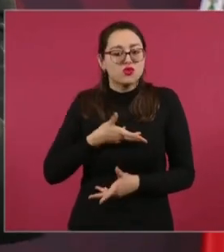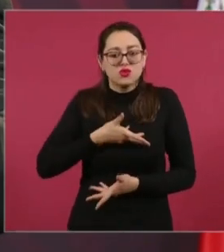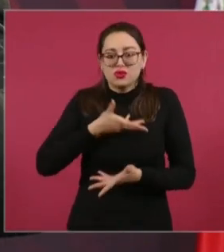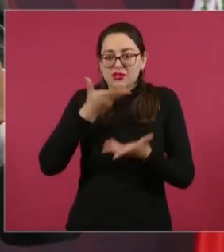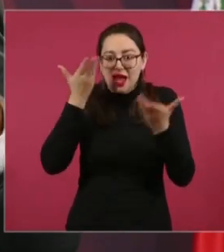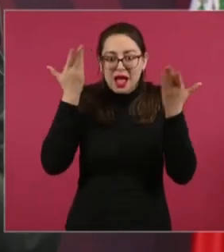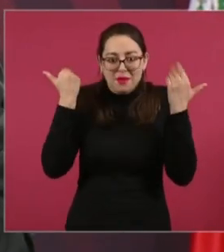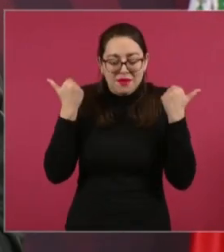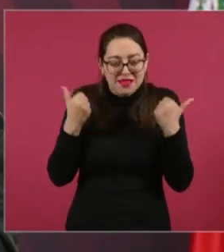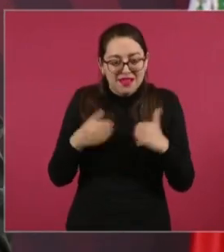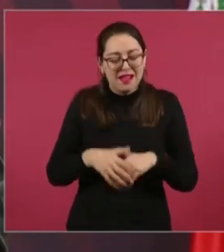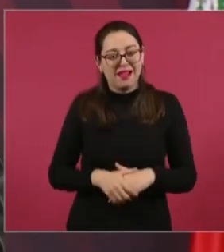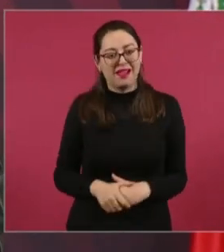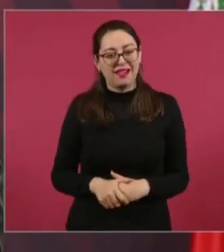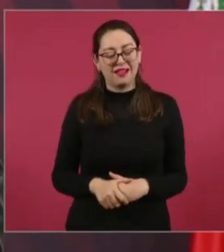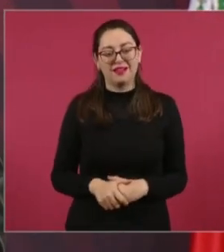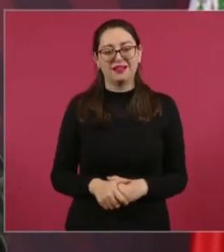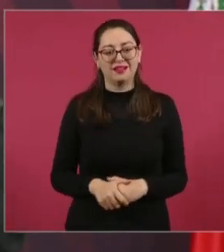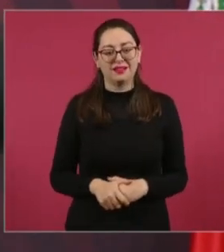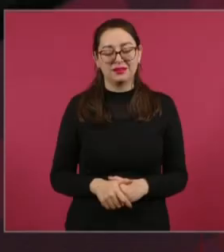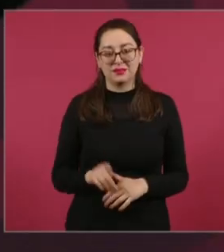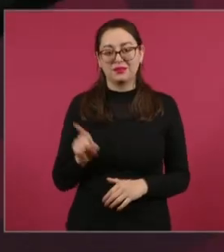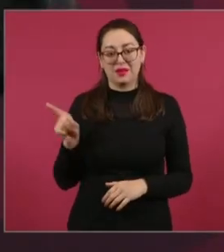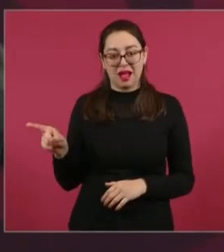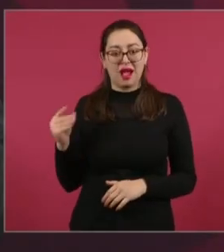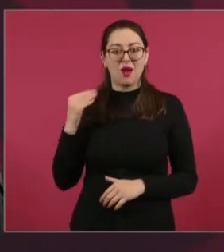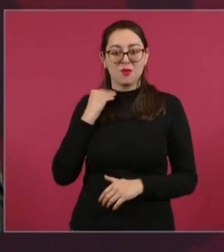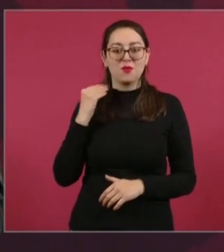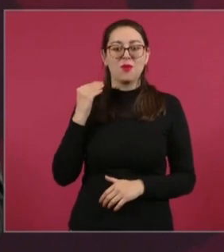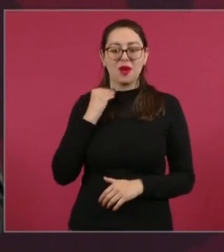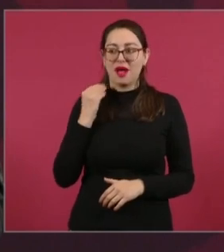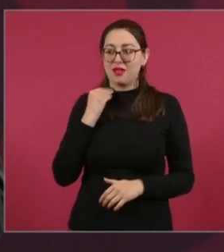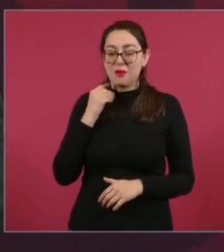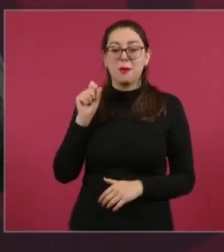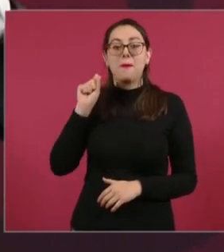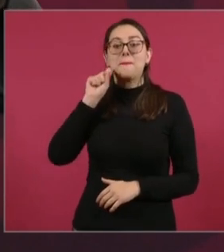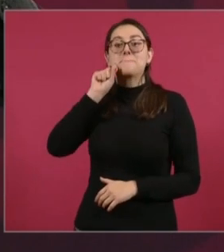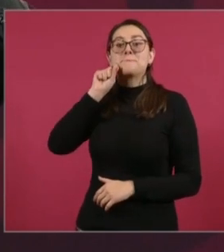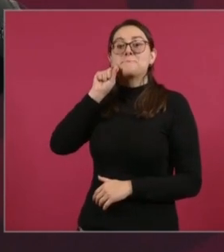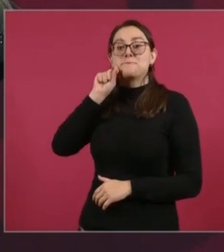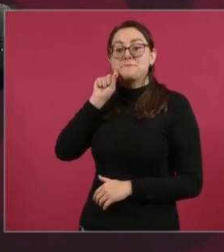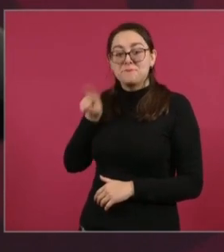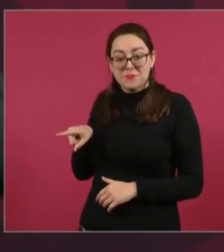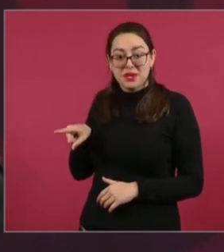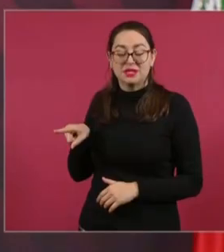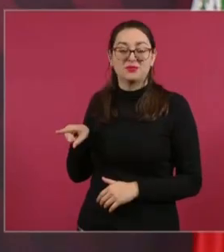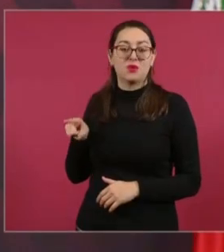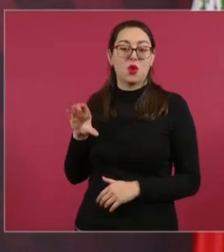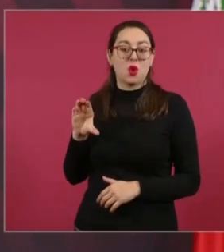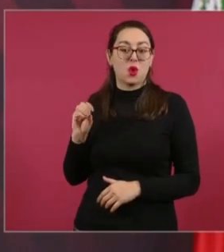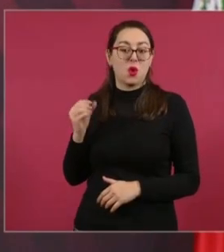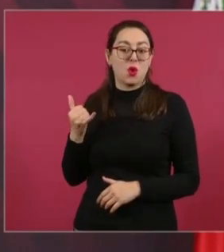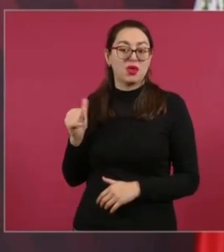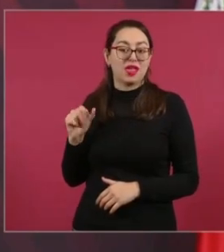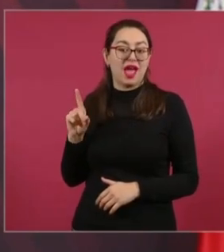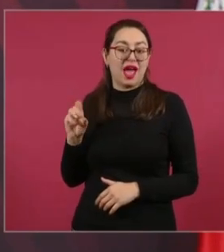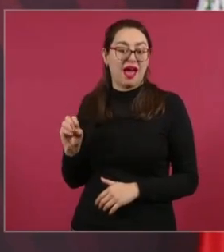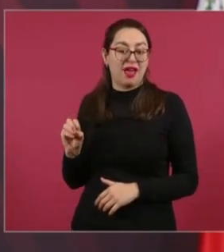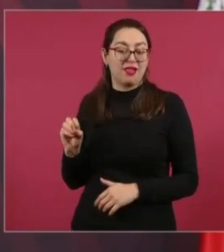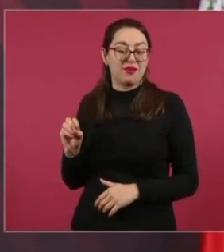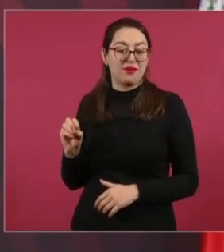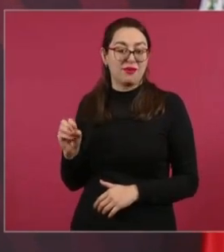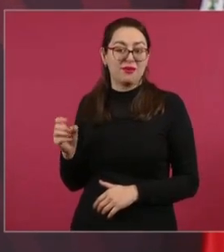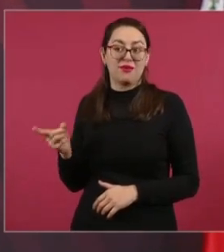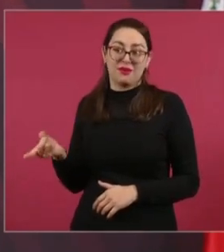cuando lo detienen que era él con el abogado Collado, que era